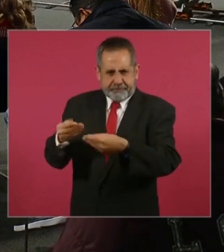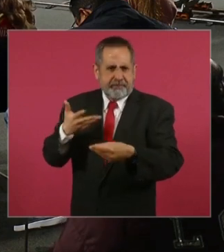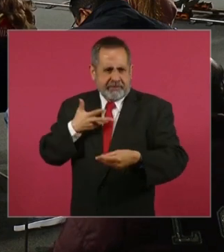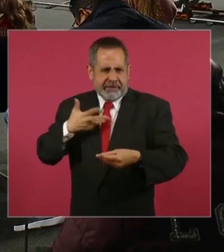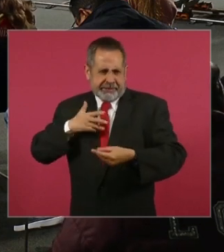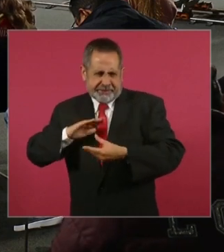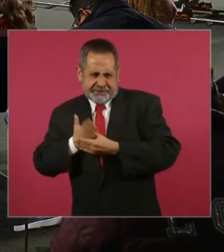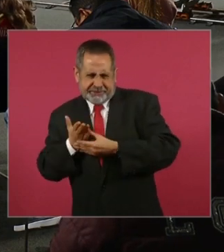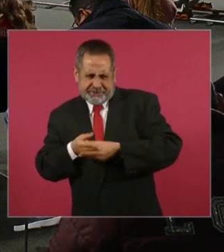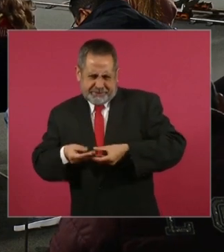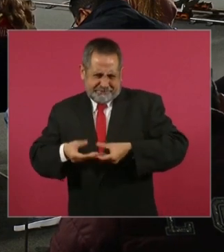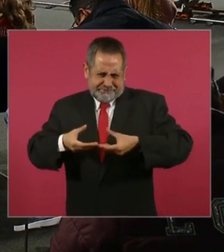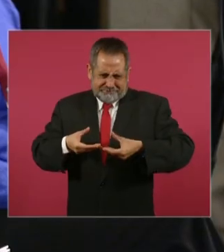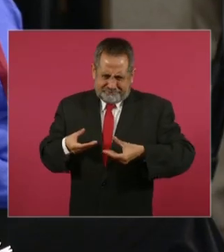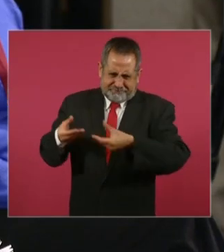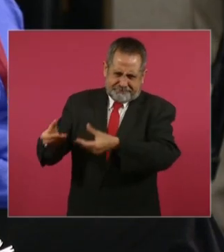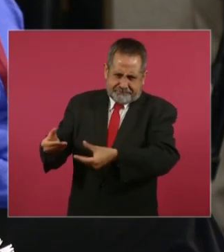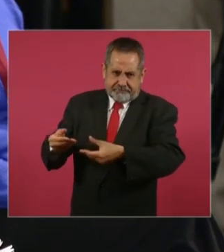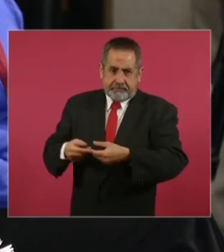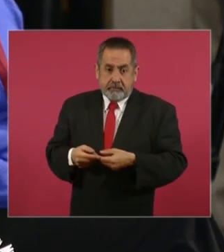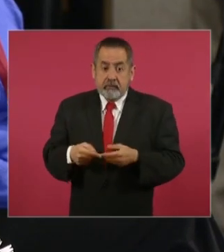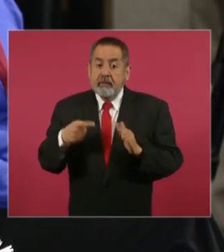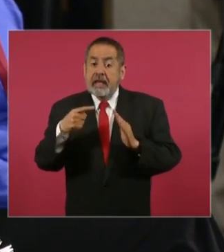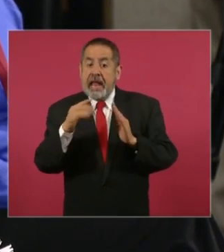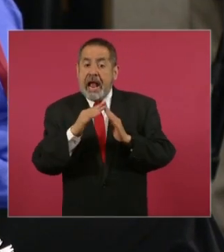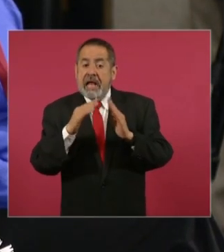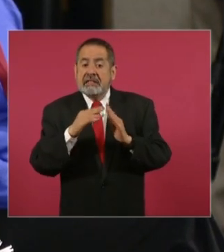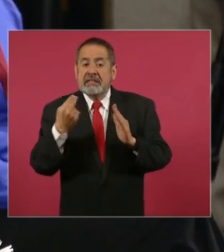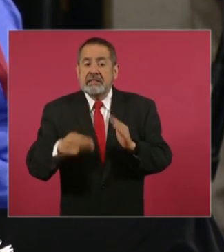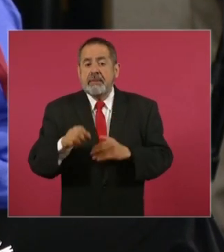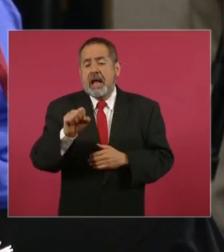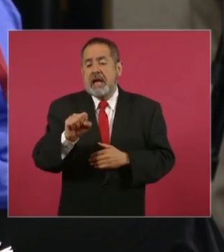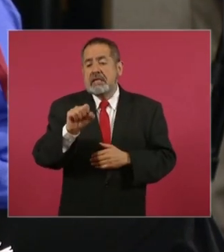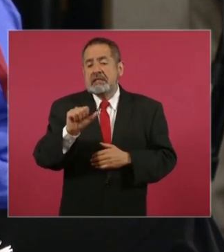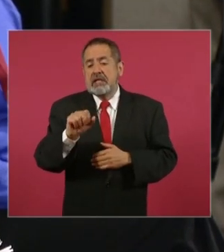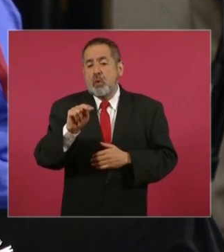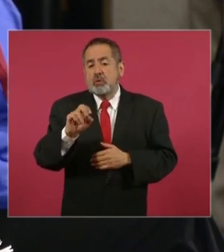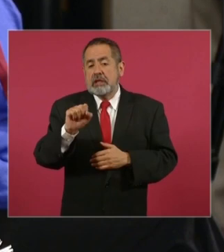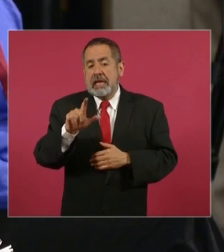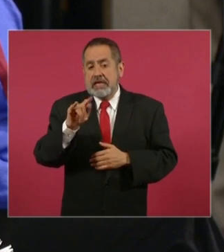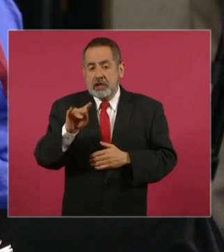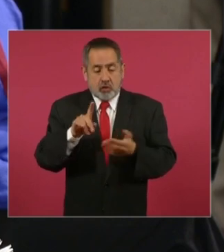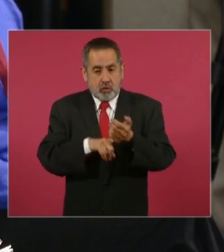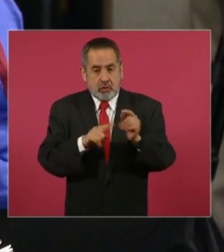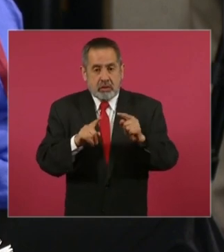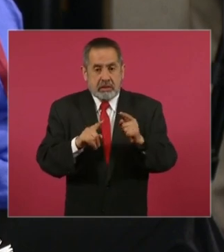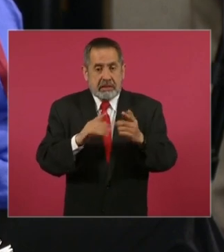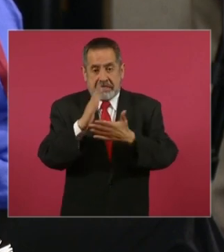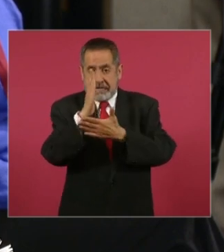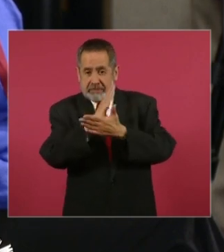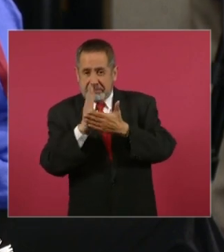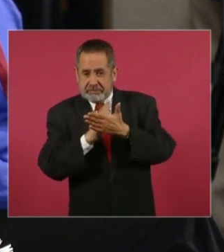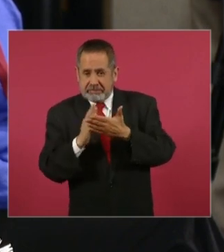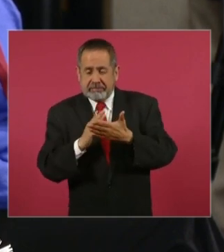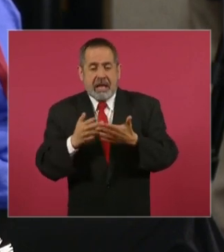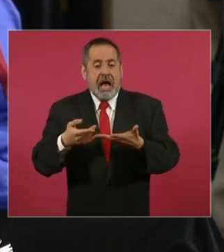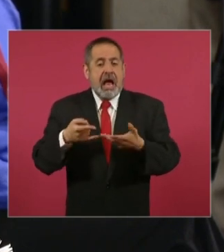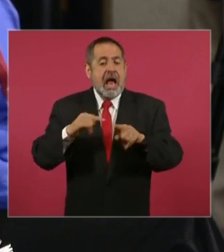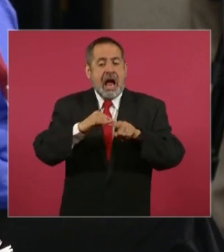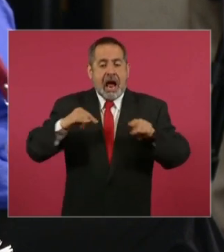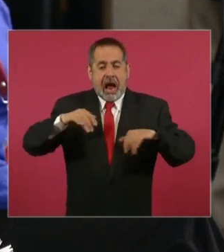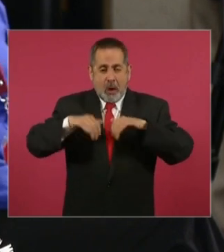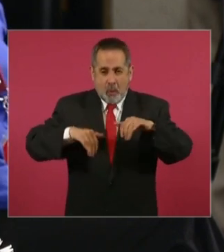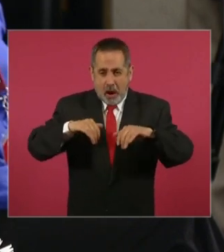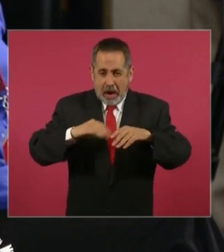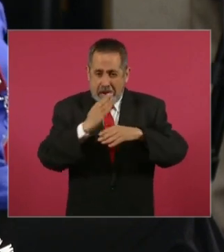más expedientes, esta casa se llama Sausalito y se fracturó la alberca, pero